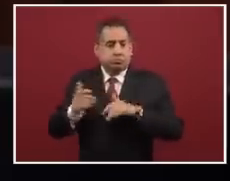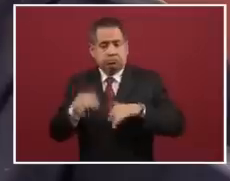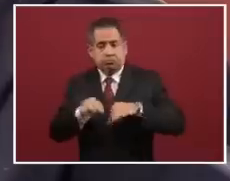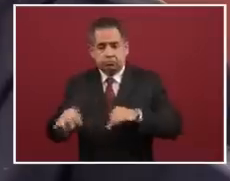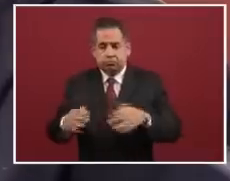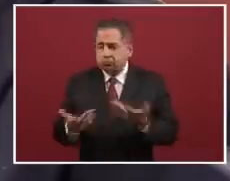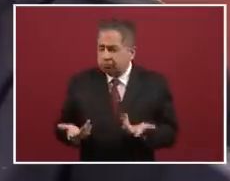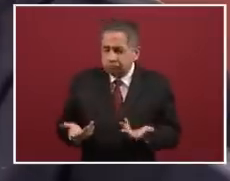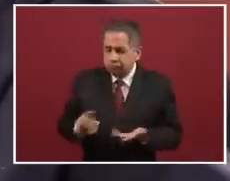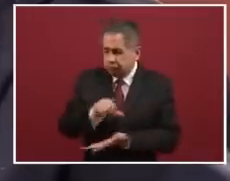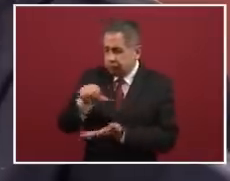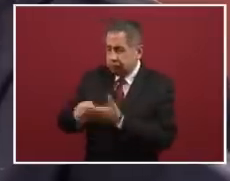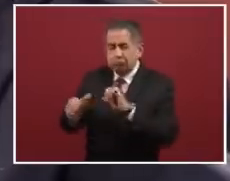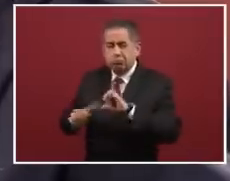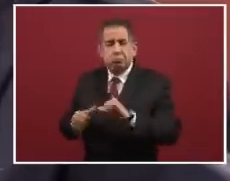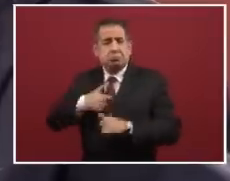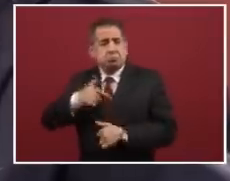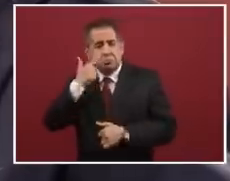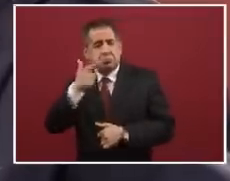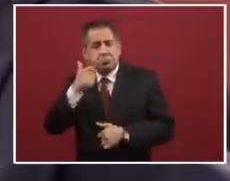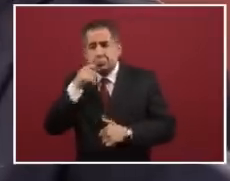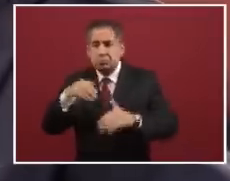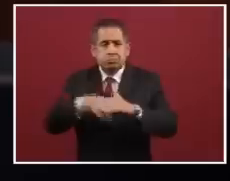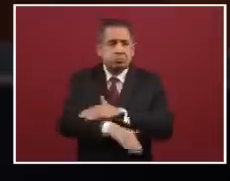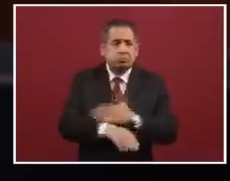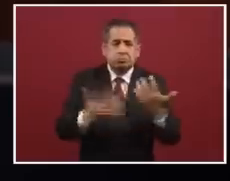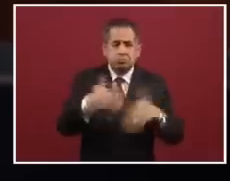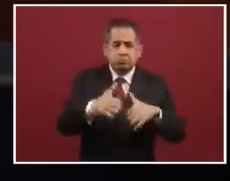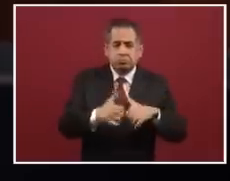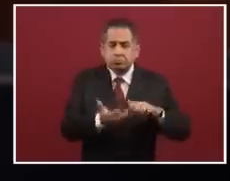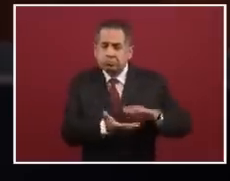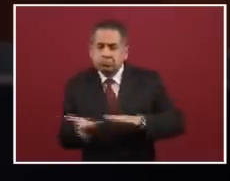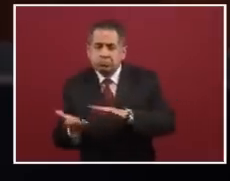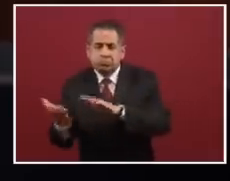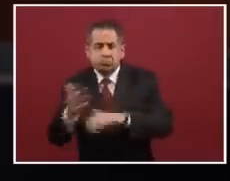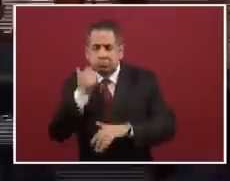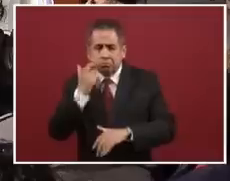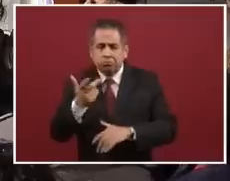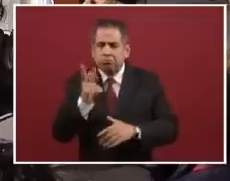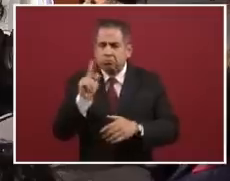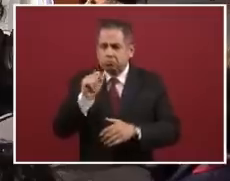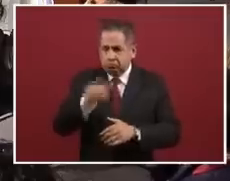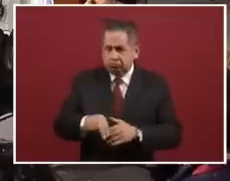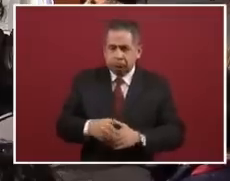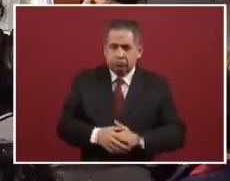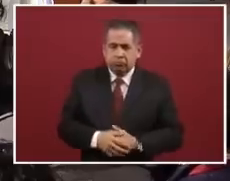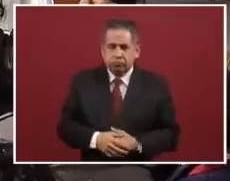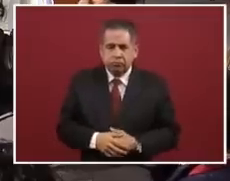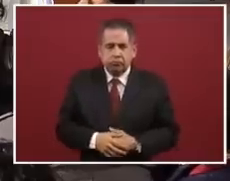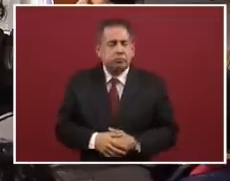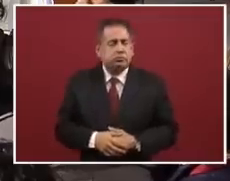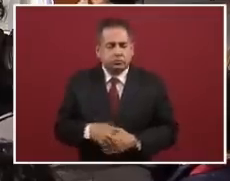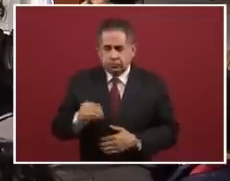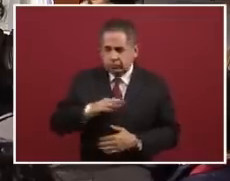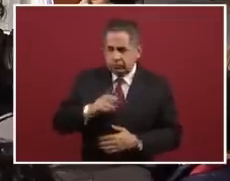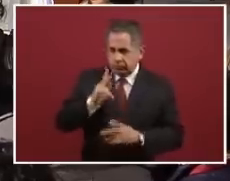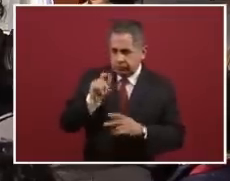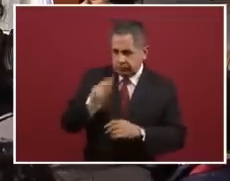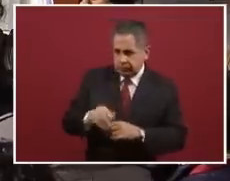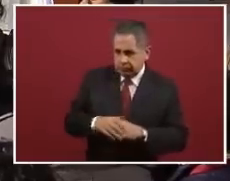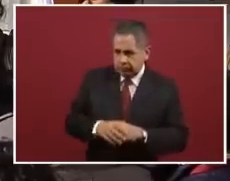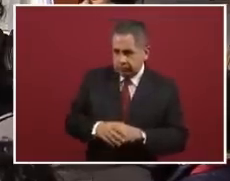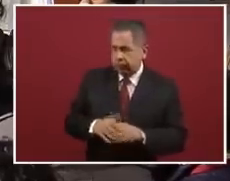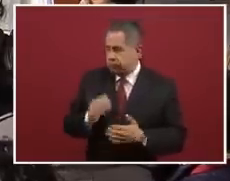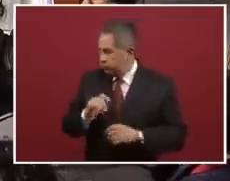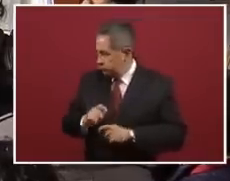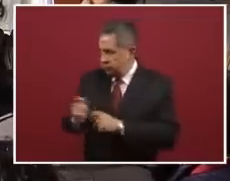los centroamericanos no quieren tomar en maquiladoras. ¿Hay algún plan del gobierno sobre esto? Sí hay, con mucho gusto. Y desde luego que ahora le